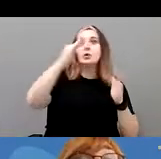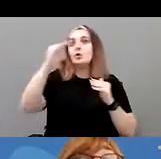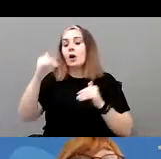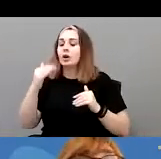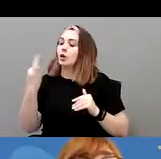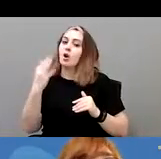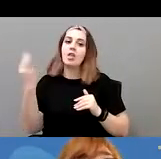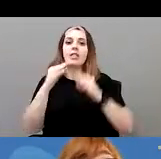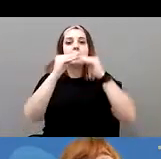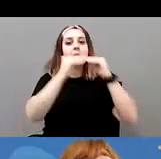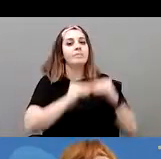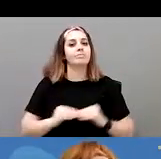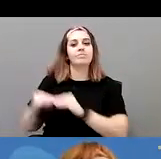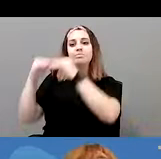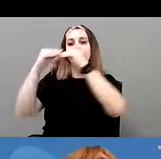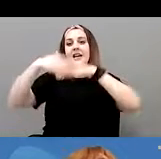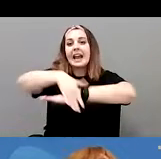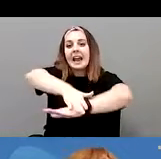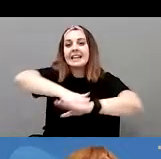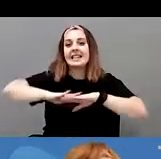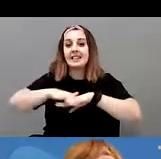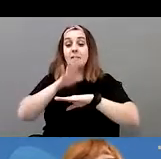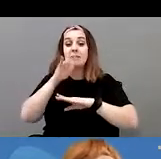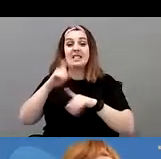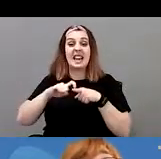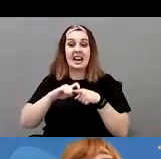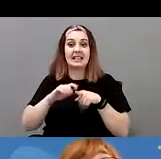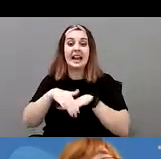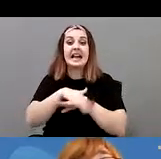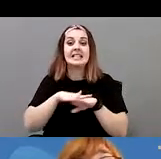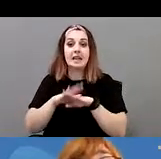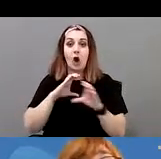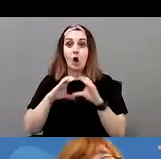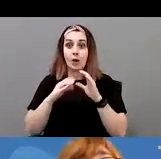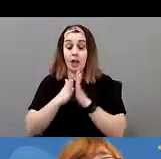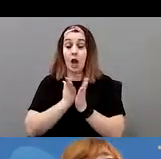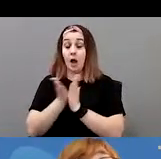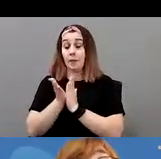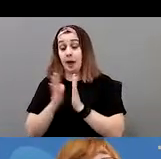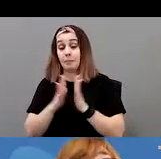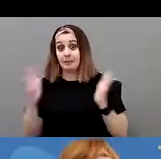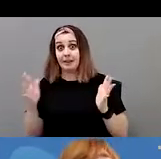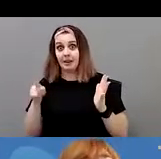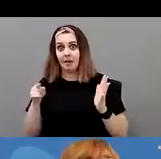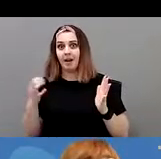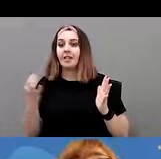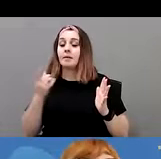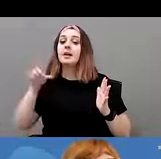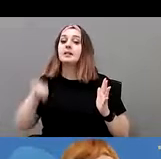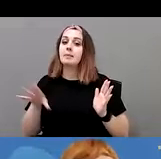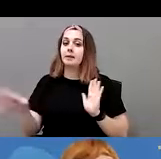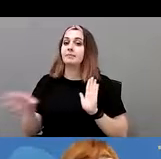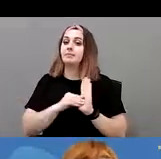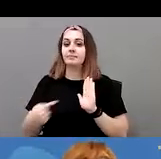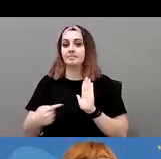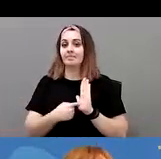ser esencial, porque si se le da ese carácter de esencialidad a la comunicación aumentativa y alternativa, así tendrá que ser recogido